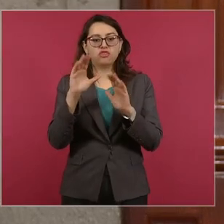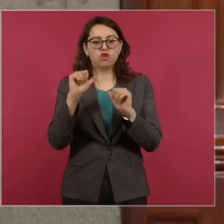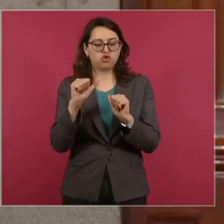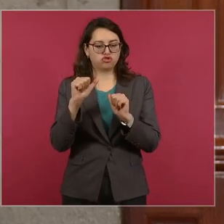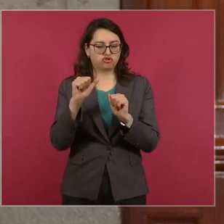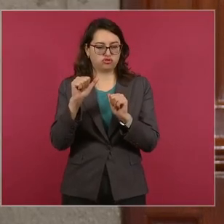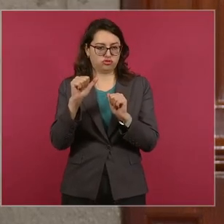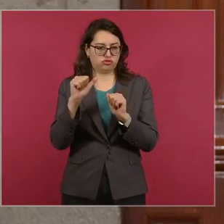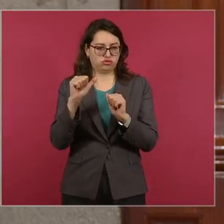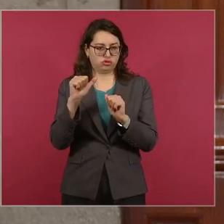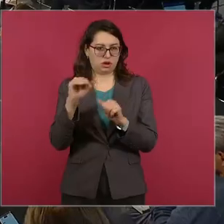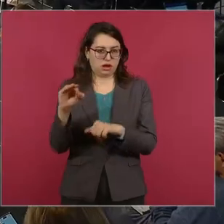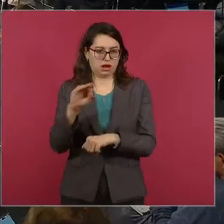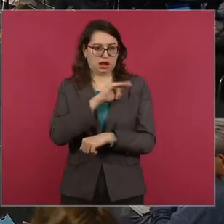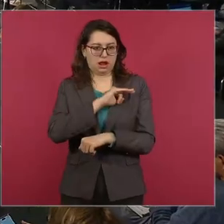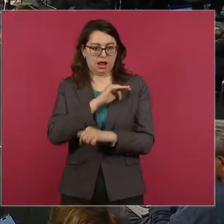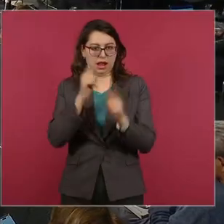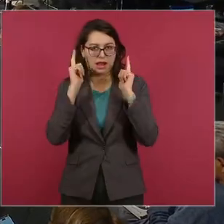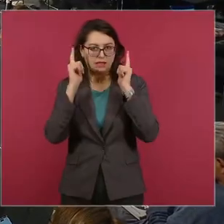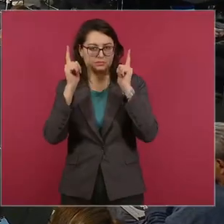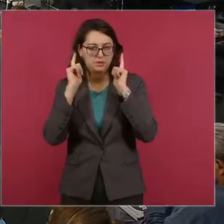bueno se los comento ya después